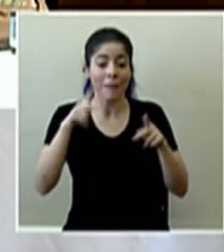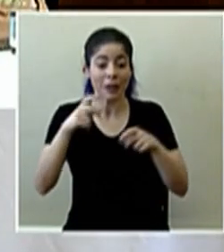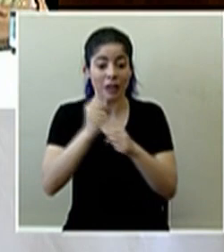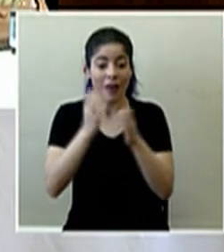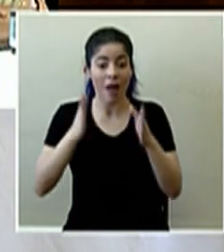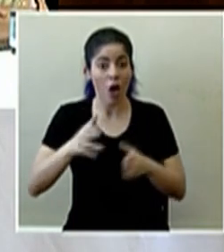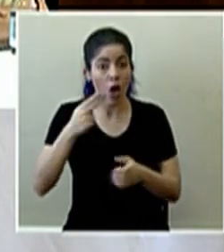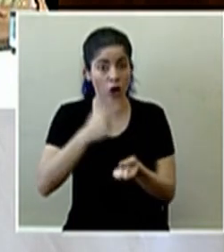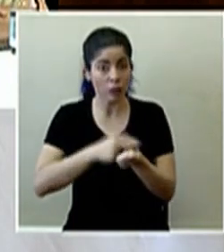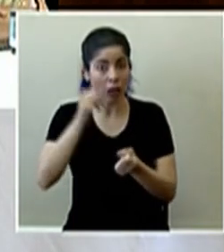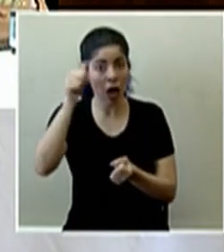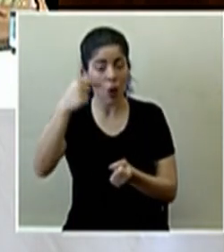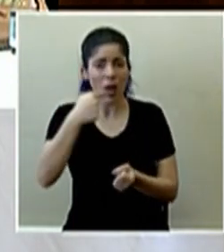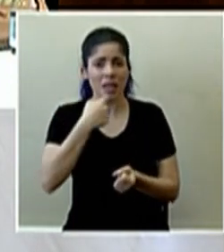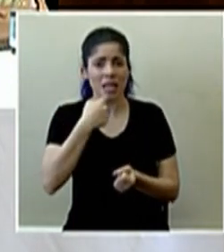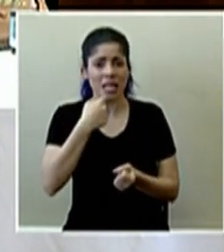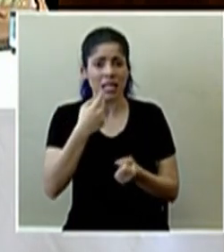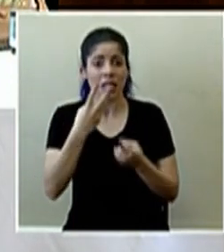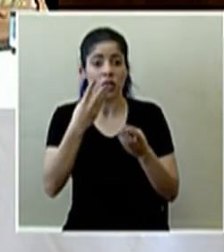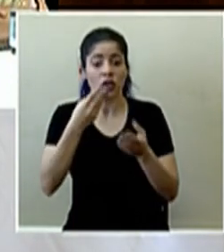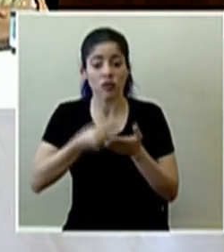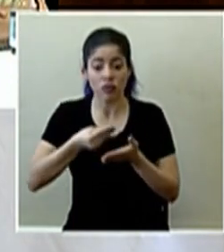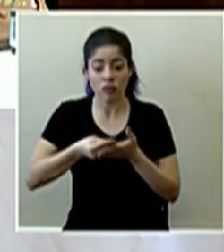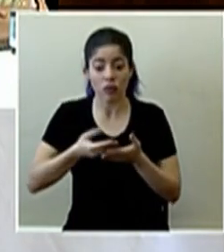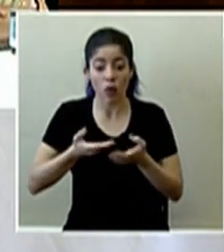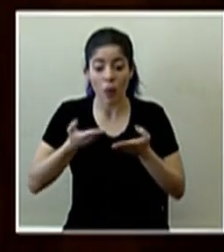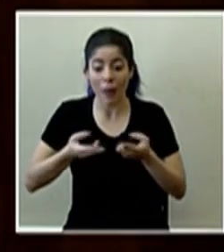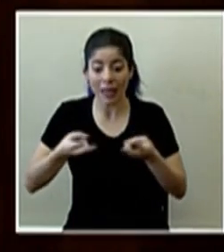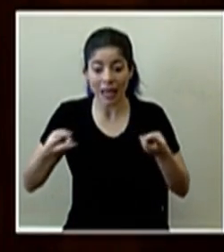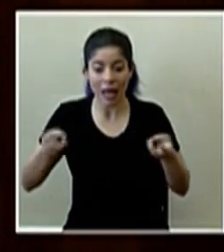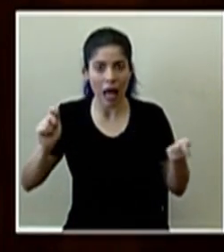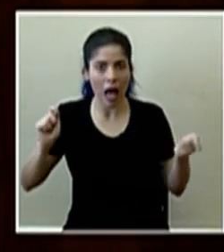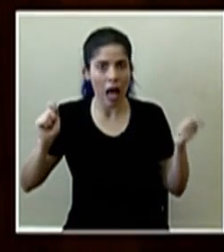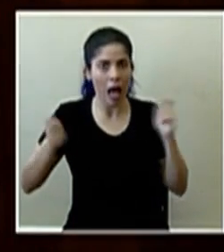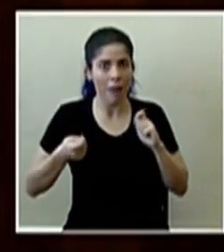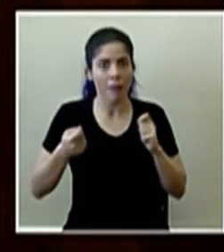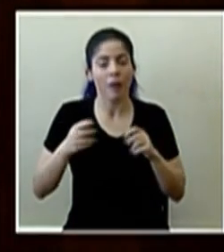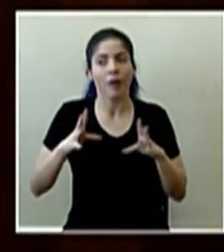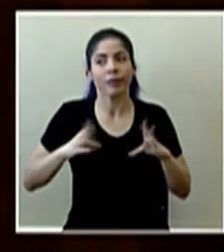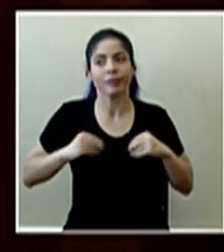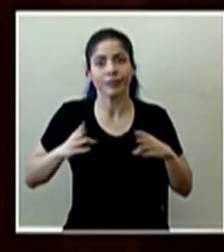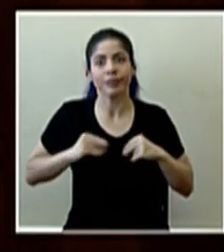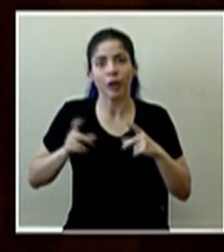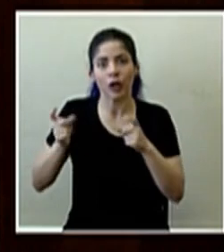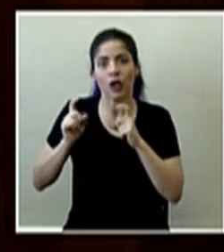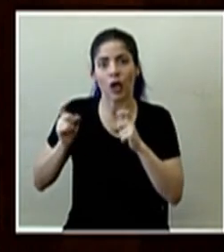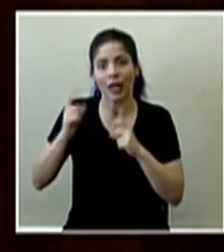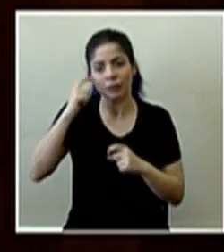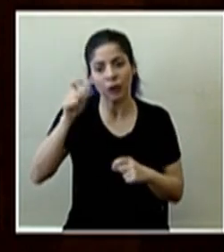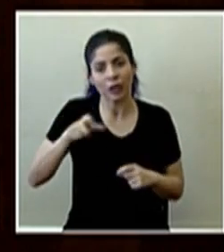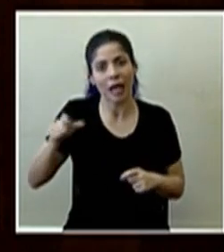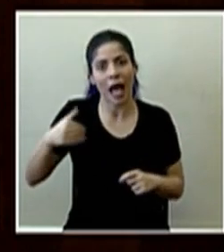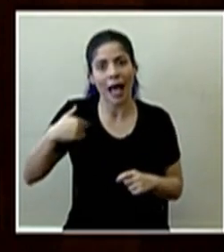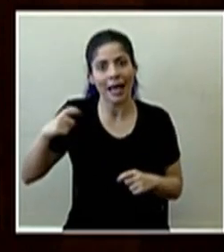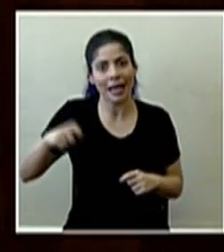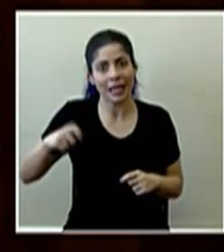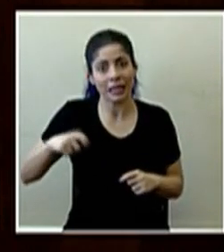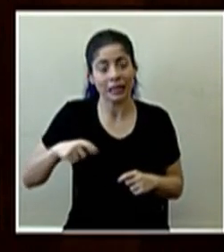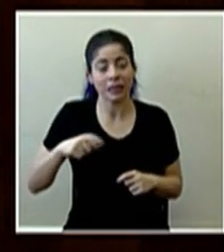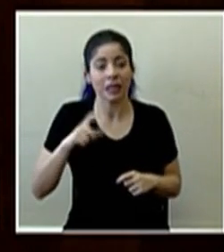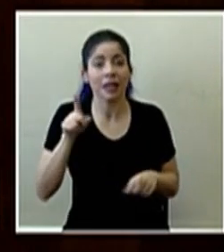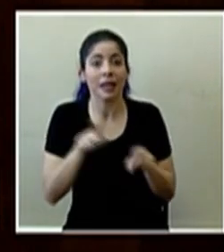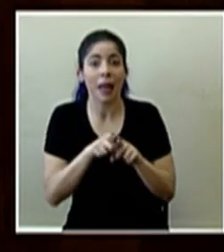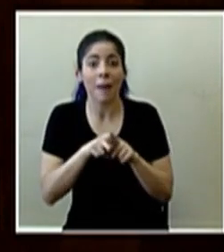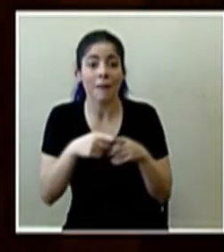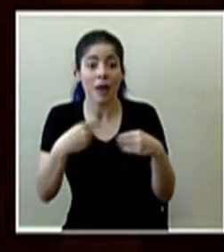de Alajuela reportan un cambio en la cantidad de recursos y dicen que han tenido que recibir algunas donaciones para ciertas necesidades. ¿Se ha tenido que recortar